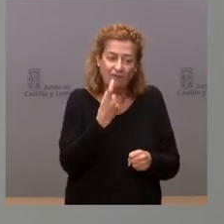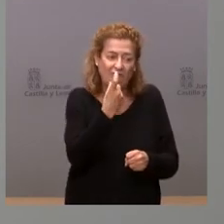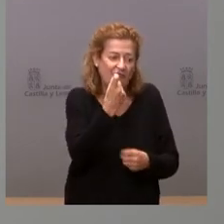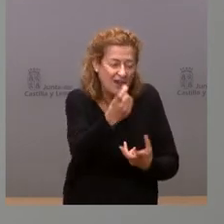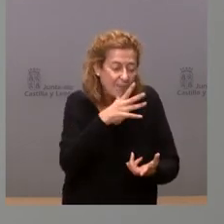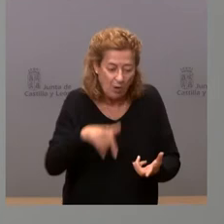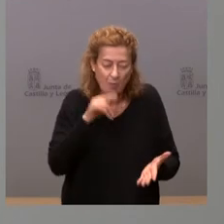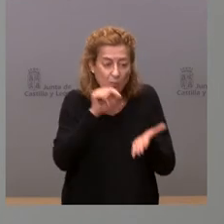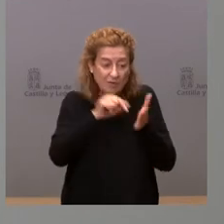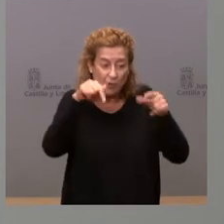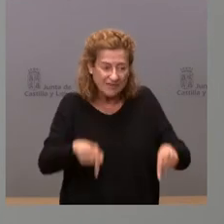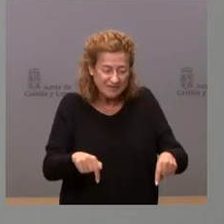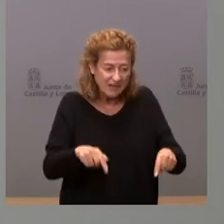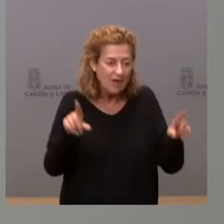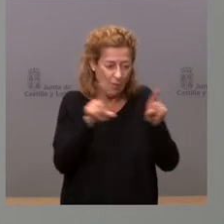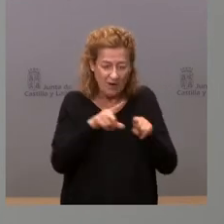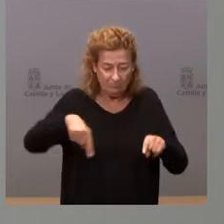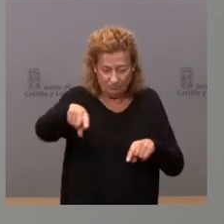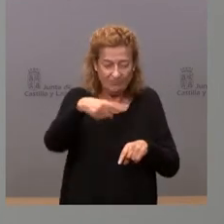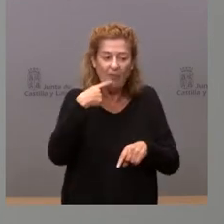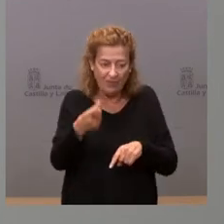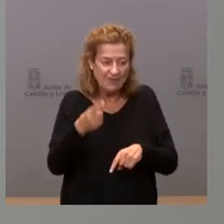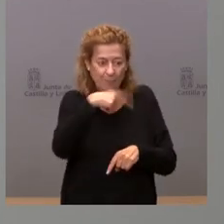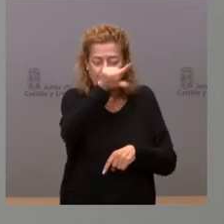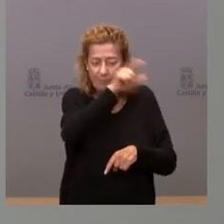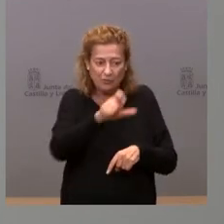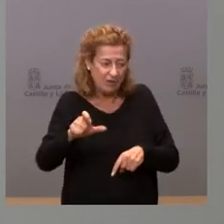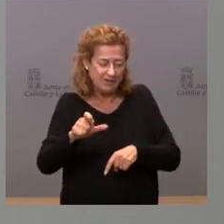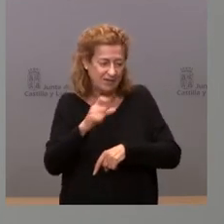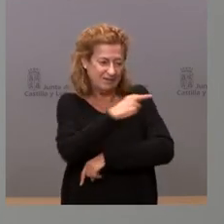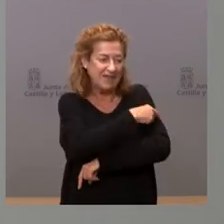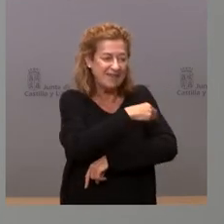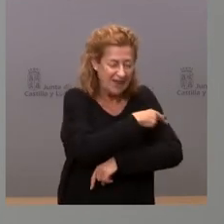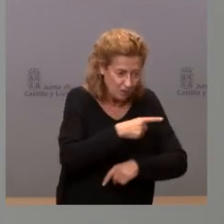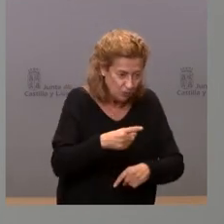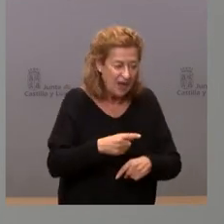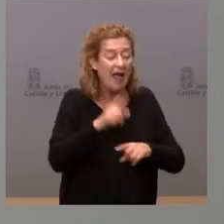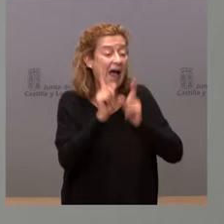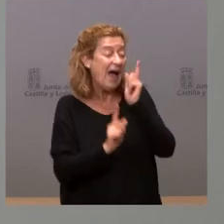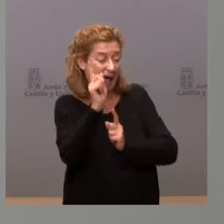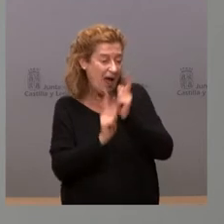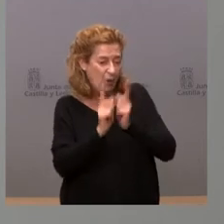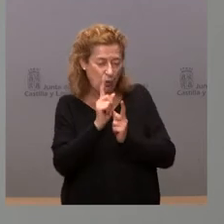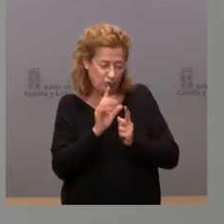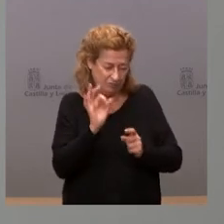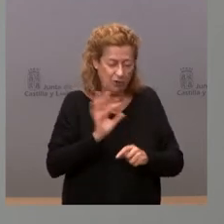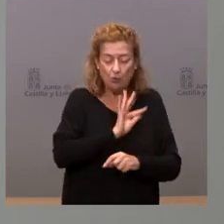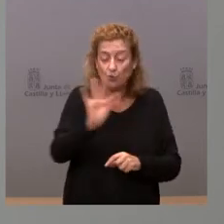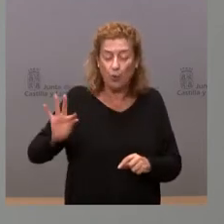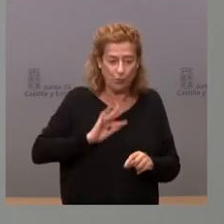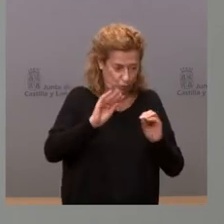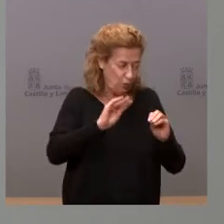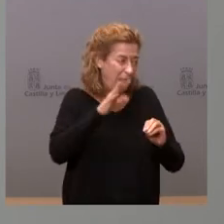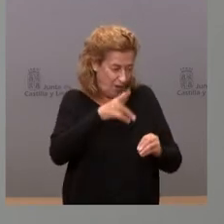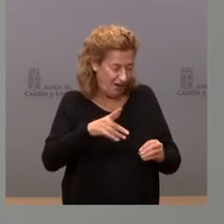este en el cual como usted bien dice el personal sanitario disfruta parte de él por supuesto en todos los turnos determinadas merecidas vacaciones